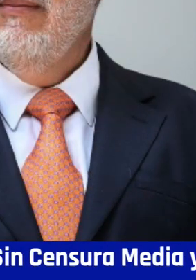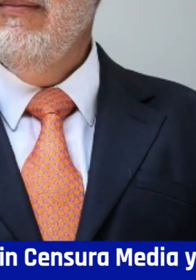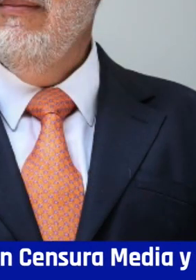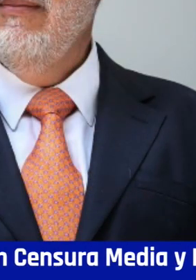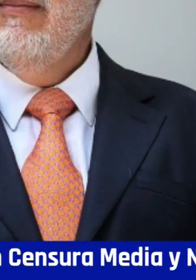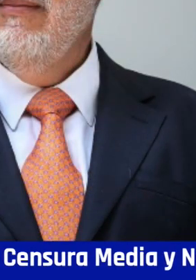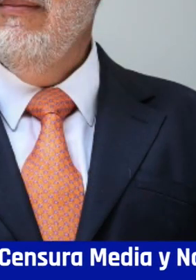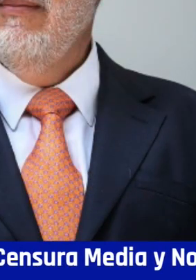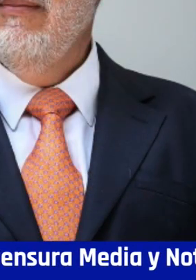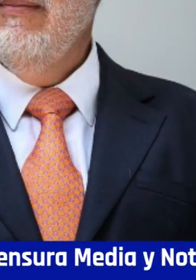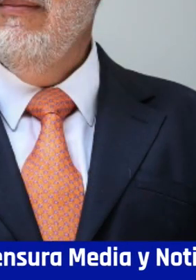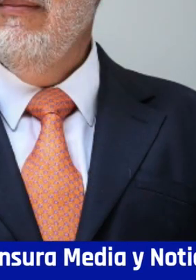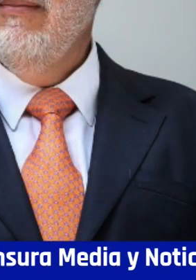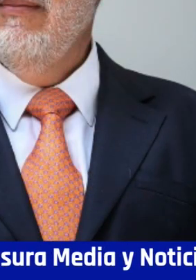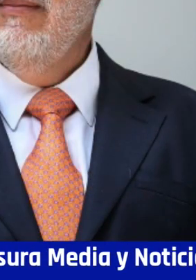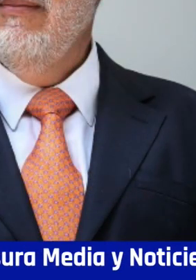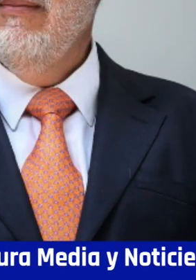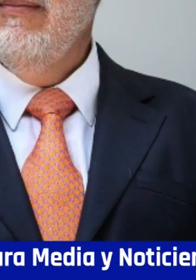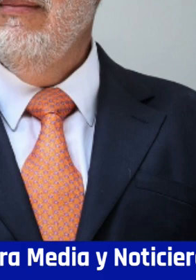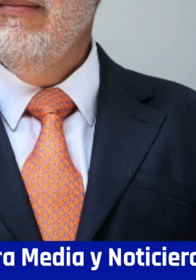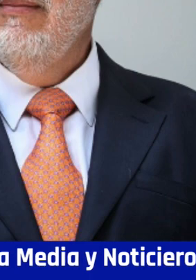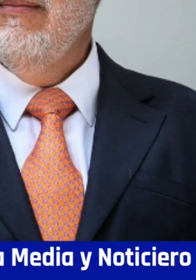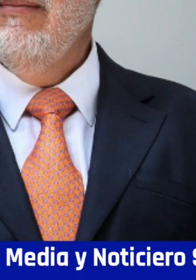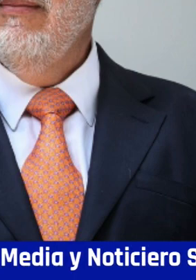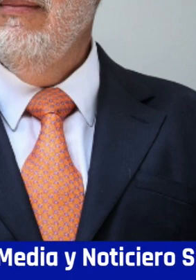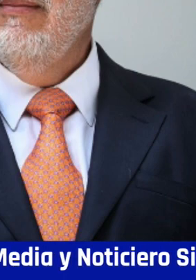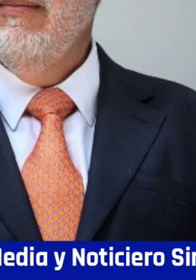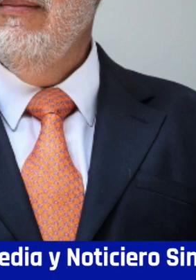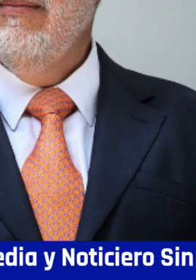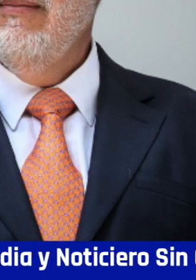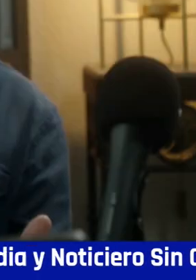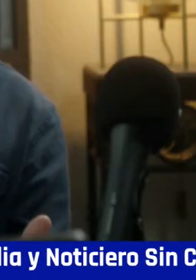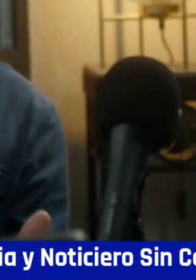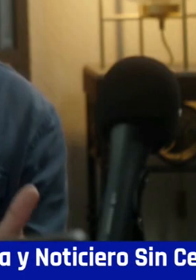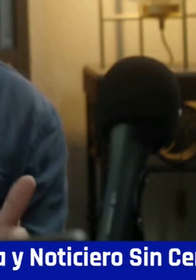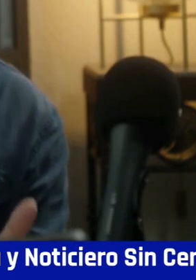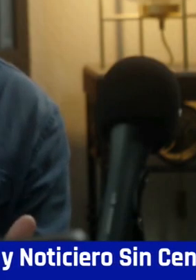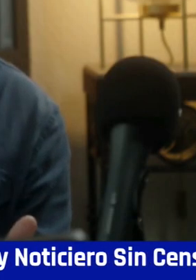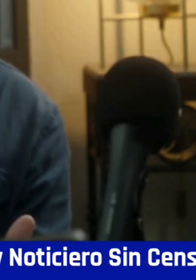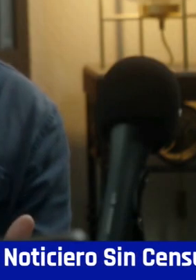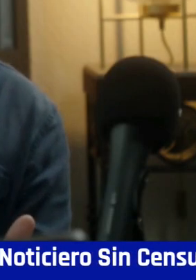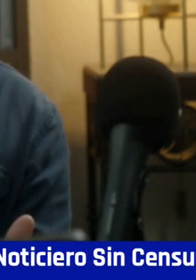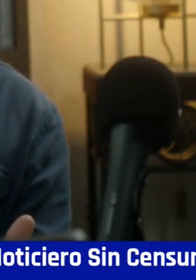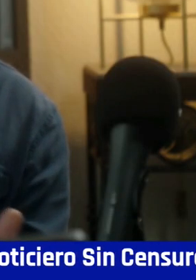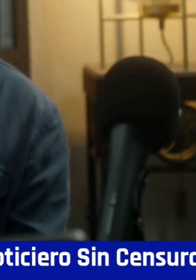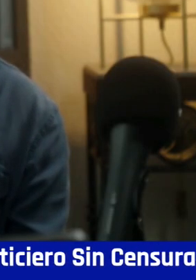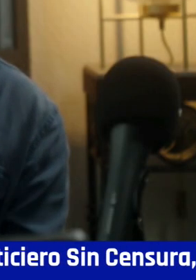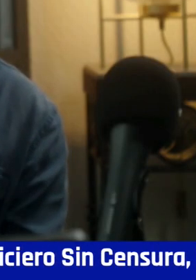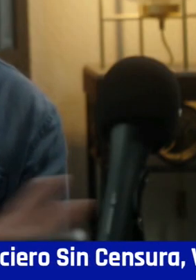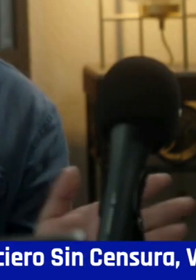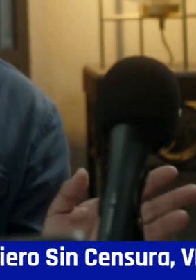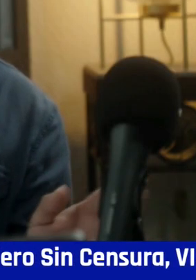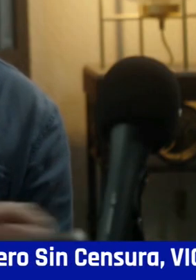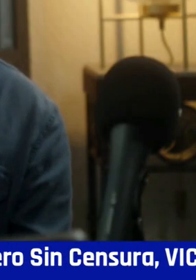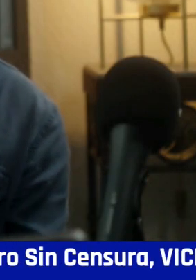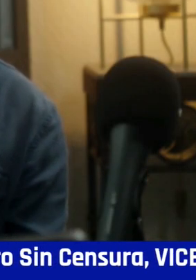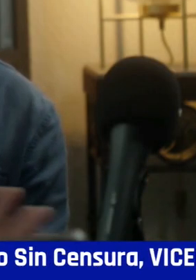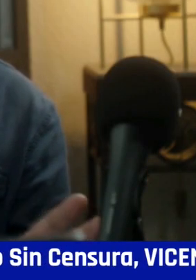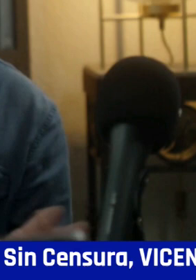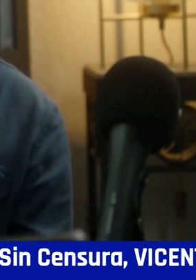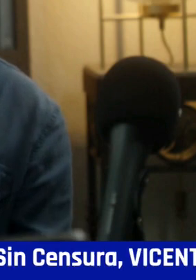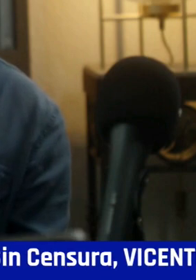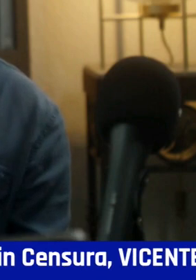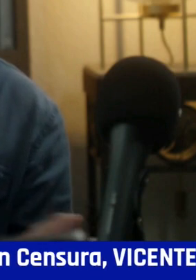al presidente, sino que cabildeó con Ricardo Monreal, cabildeó con los senadores para que fuera apalancado, mientras que las propuestas